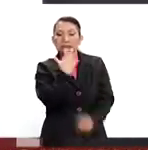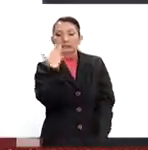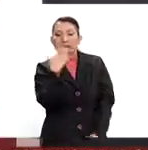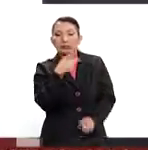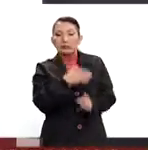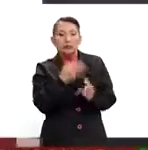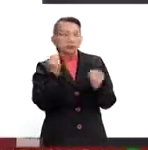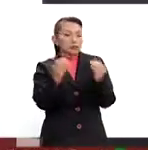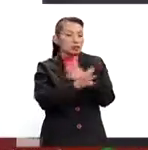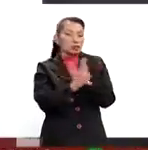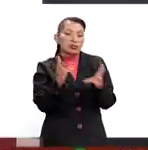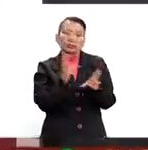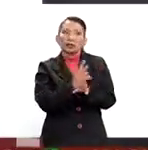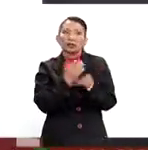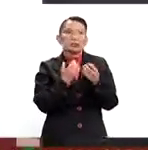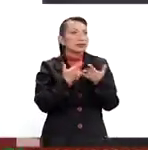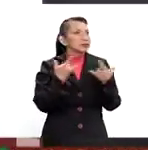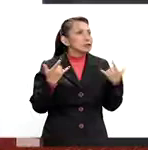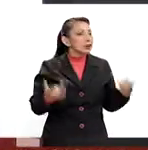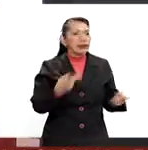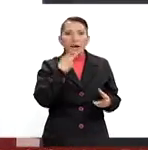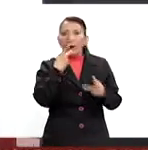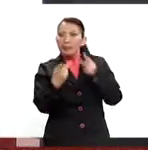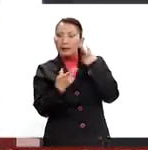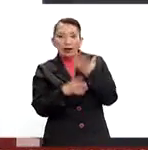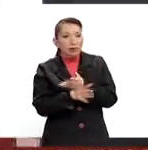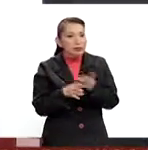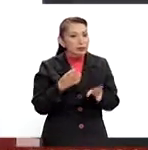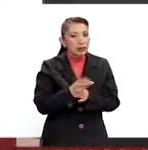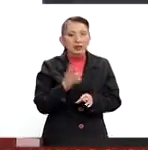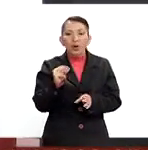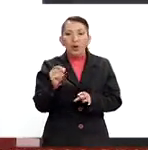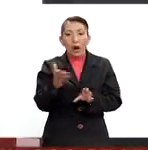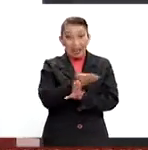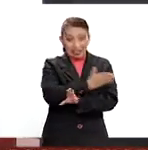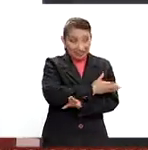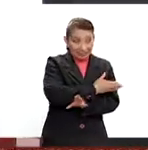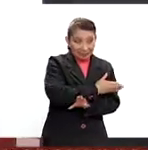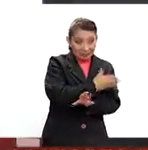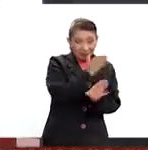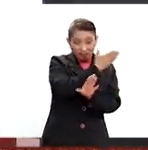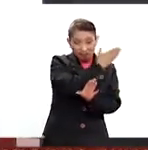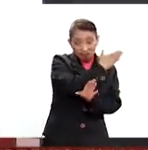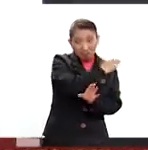cantidad de referencias que ha habido. Yo creo que no tenemos antecedentes